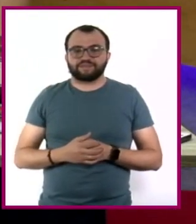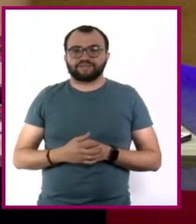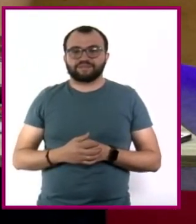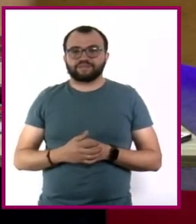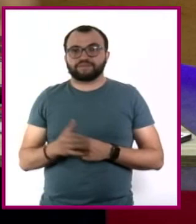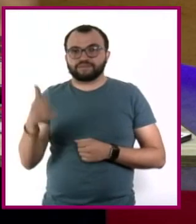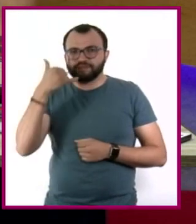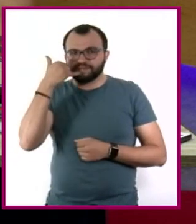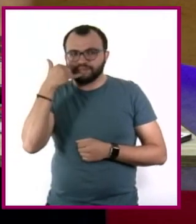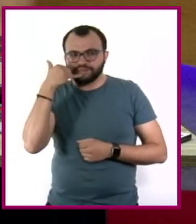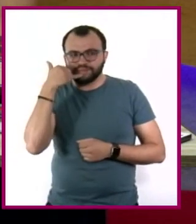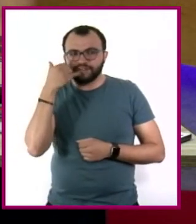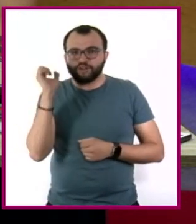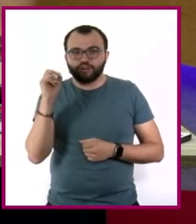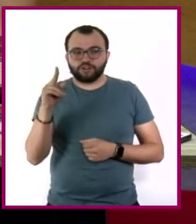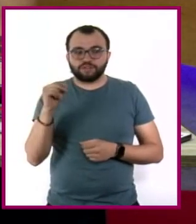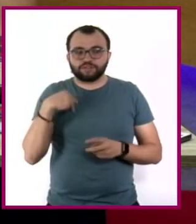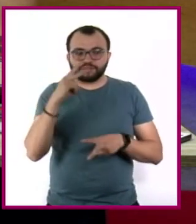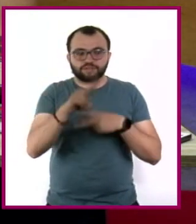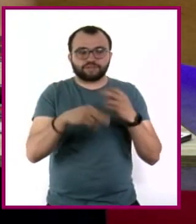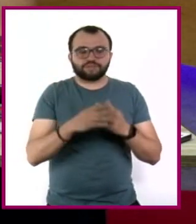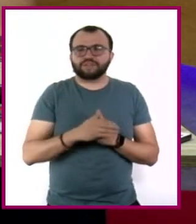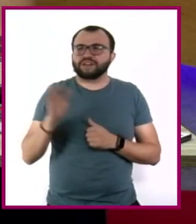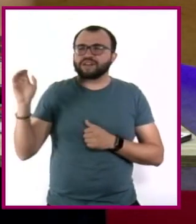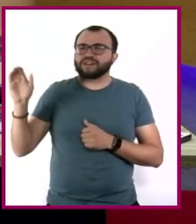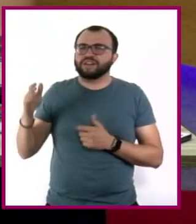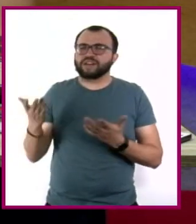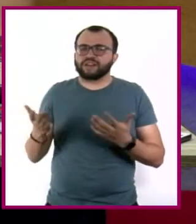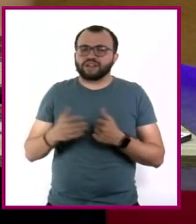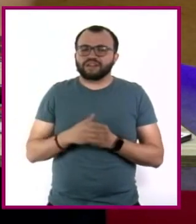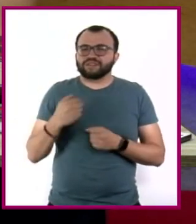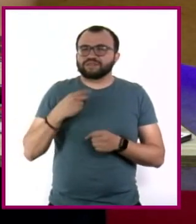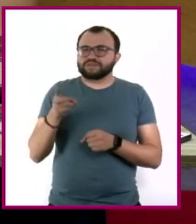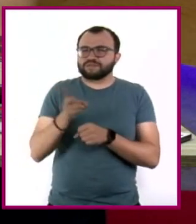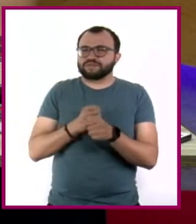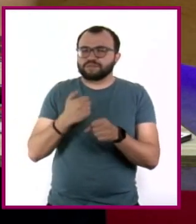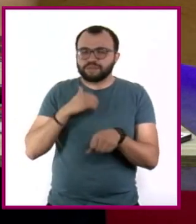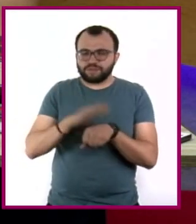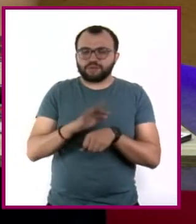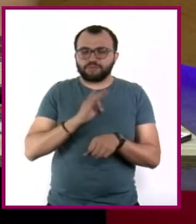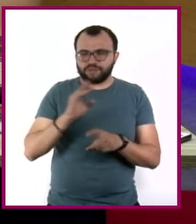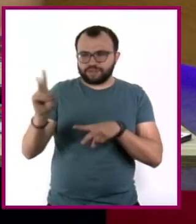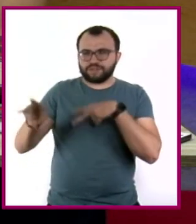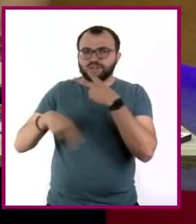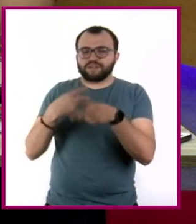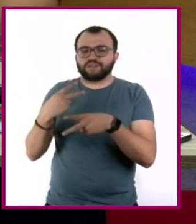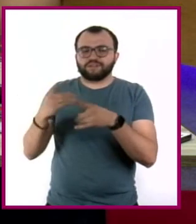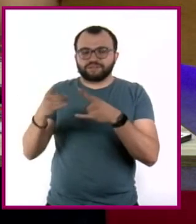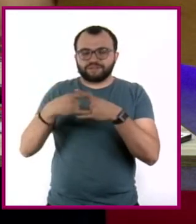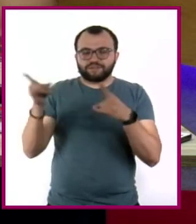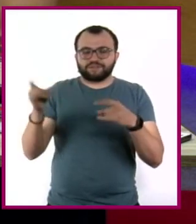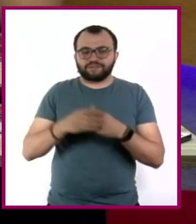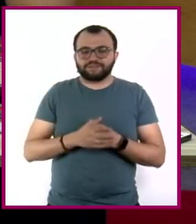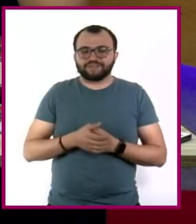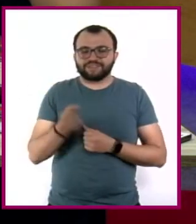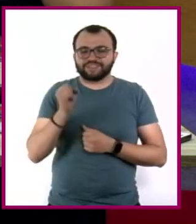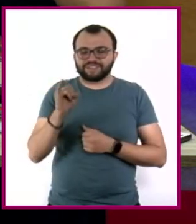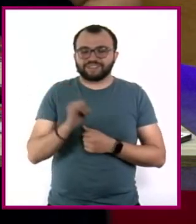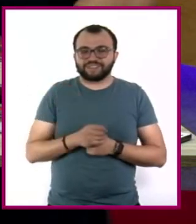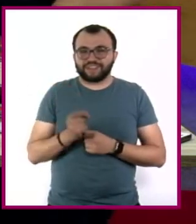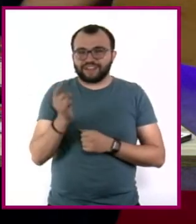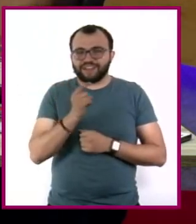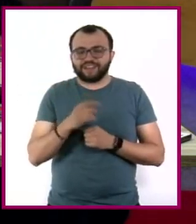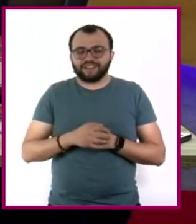¿Bueno? Ah, ok, ahora voy. Oye, Hugo, invité a unos amigos. ¿Puedes ir a la puerta a abrirles? Sí, ¿allá?